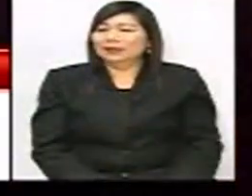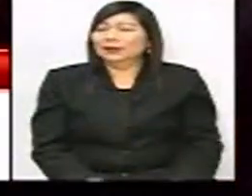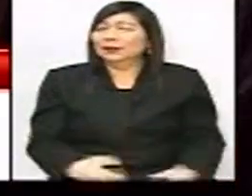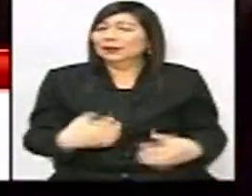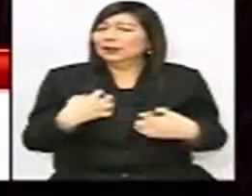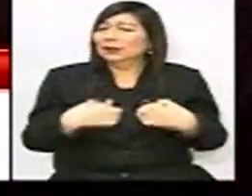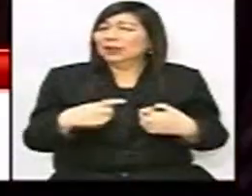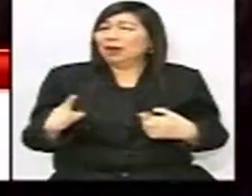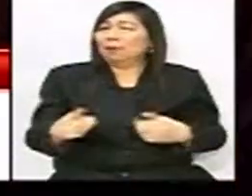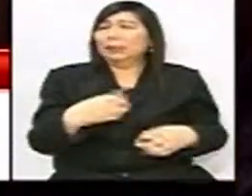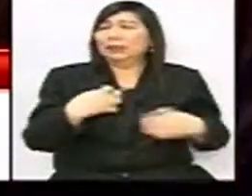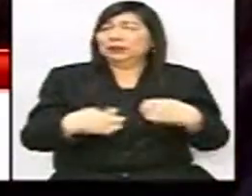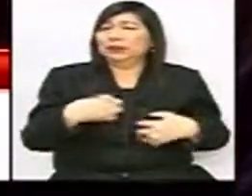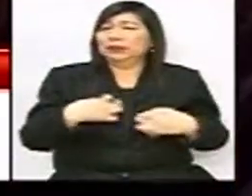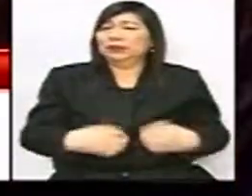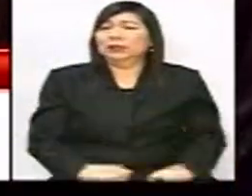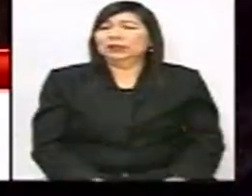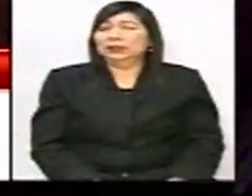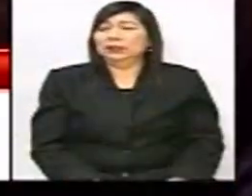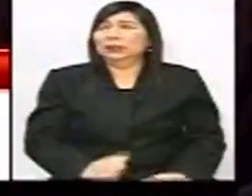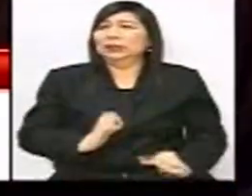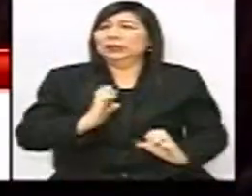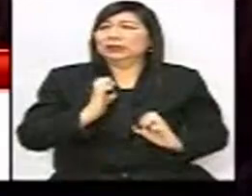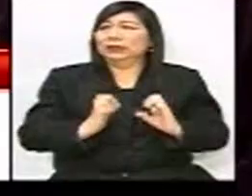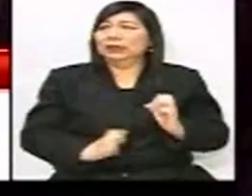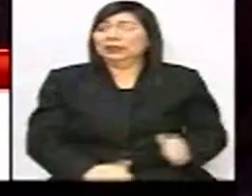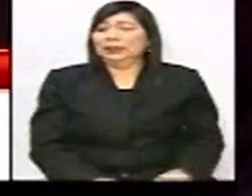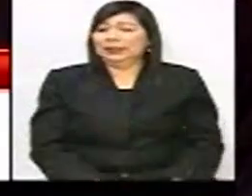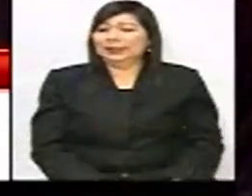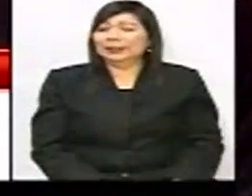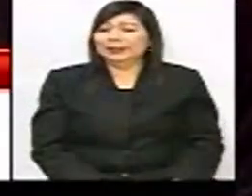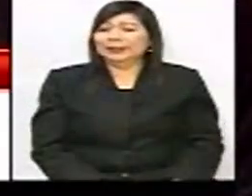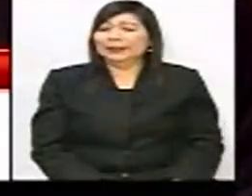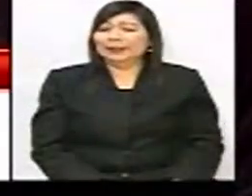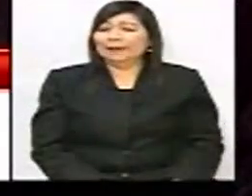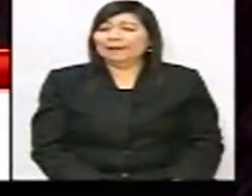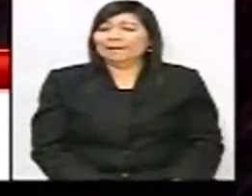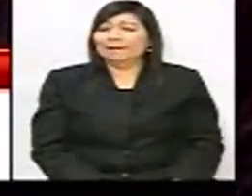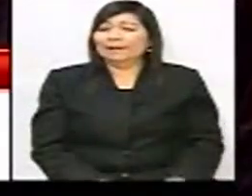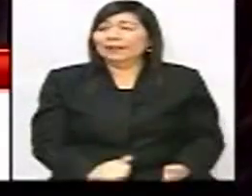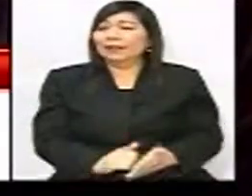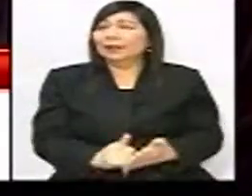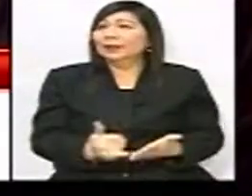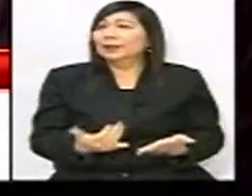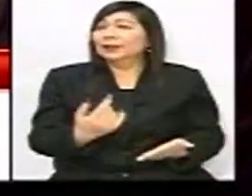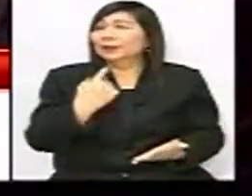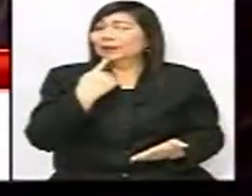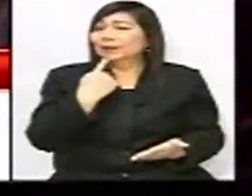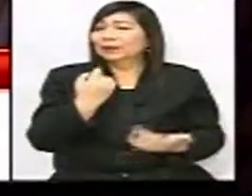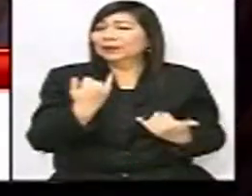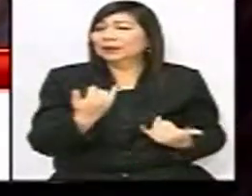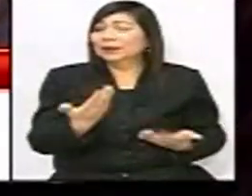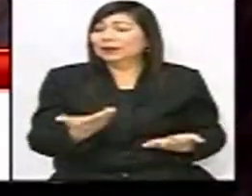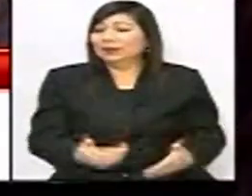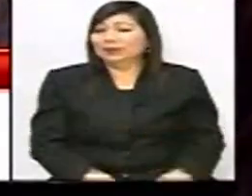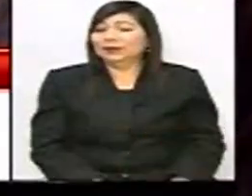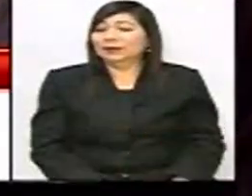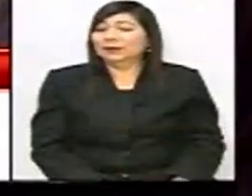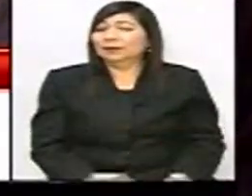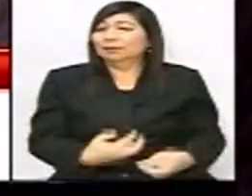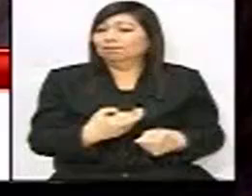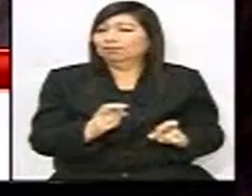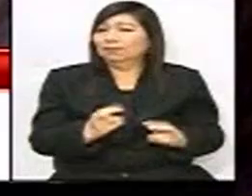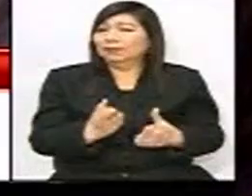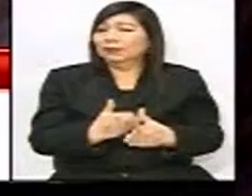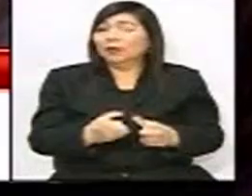estresa a toda la población limeña? ¿Y qué vamos a decir si hay un